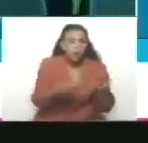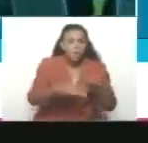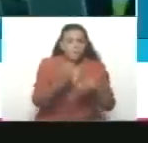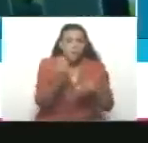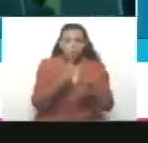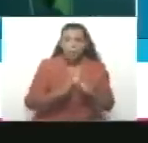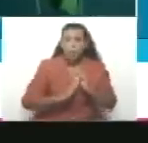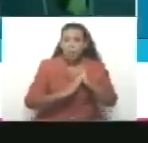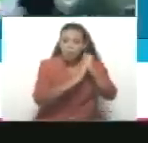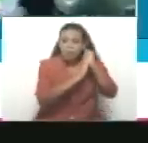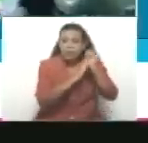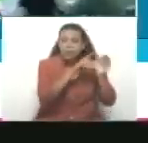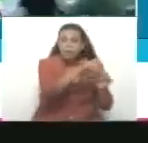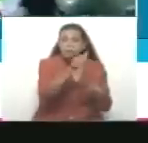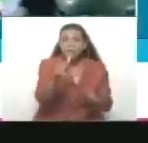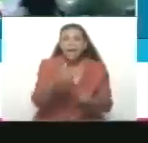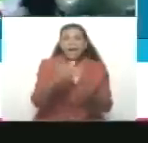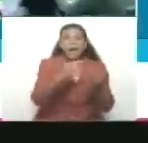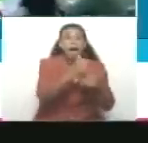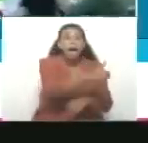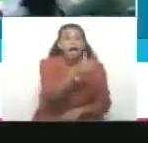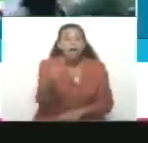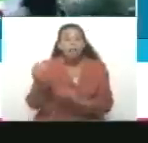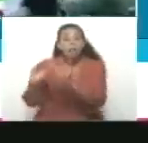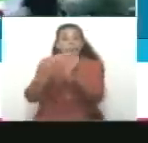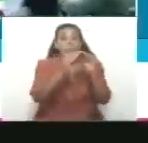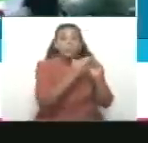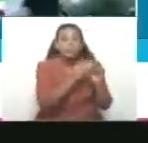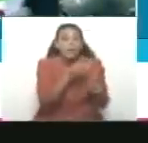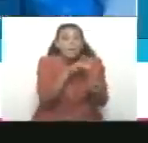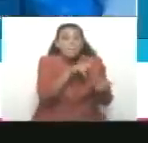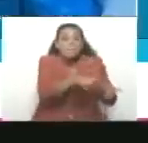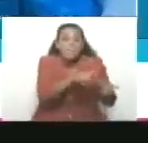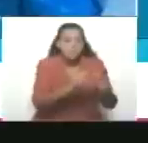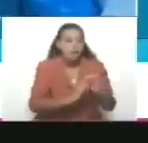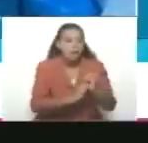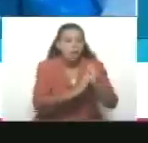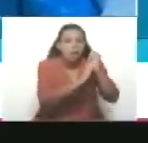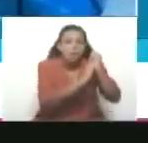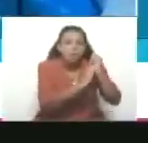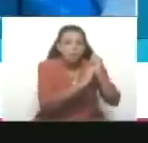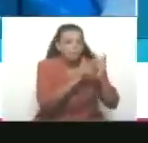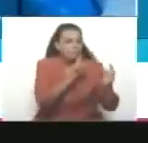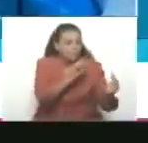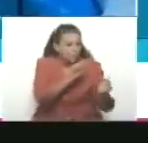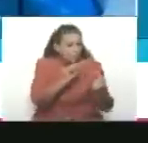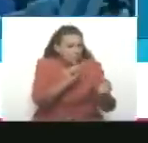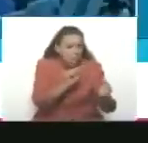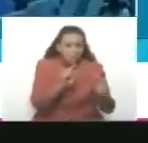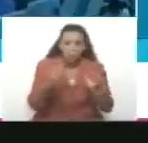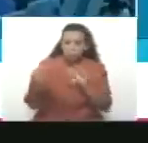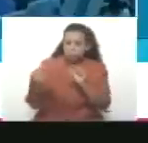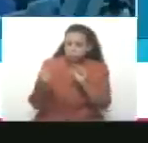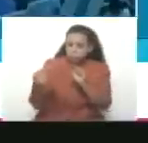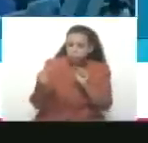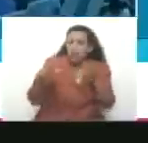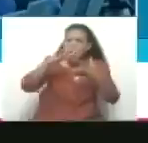Liderazgo colectivo llevar las riendas escuchando debatiendo concluyendo